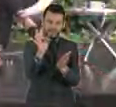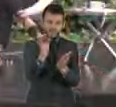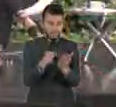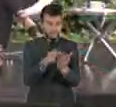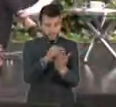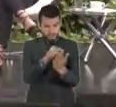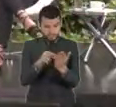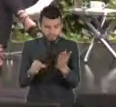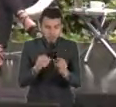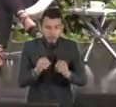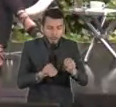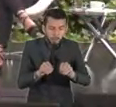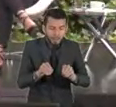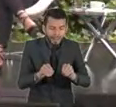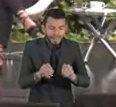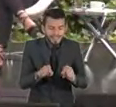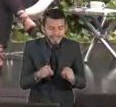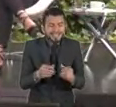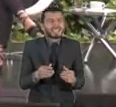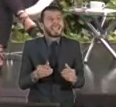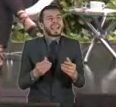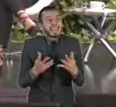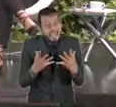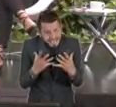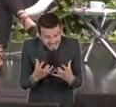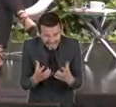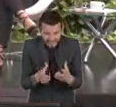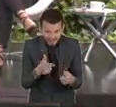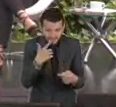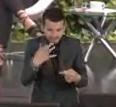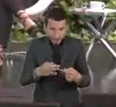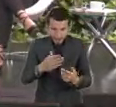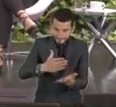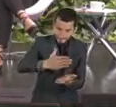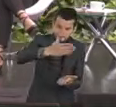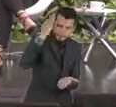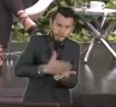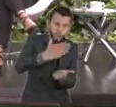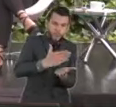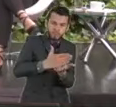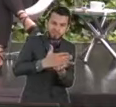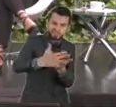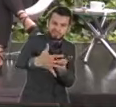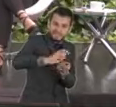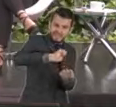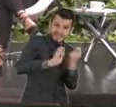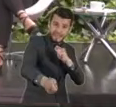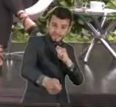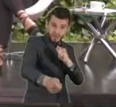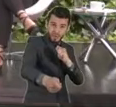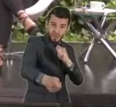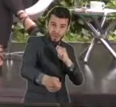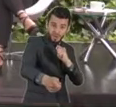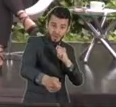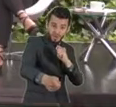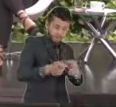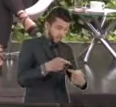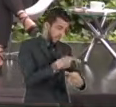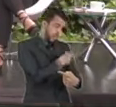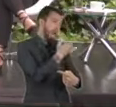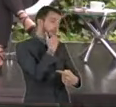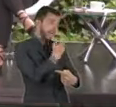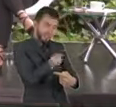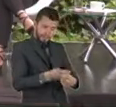sea el punto de quiebre de la ciudad que hemos hecho a la nueva que queremos hacer, no solamente tenemos que tener una visión